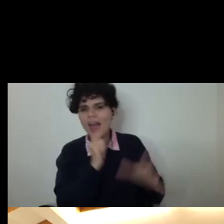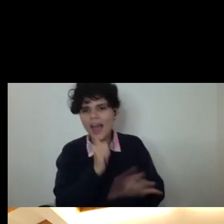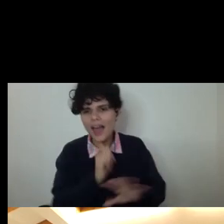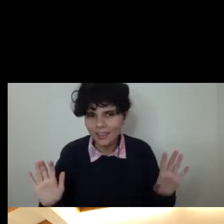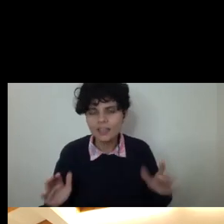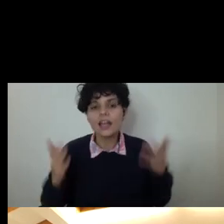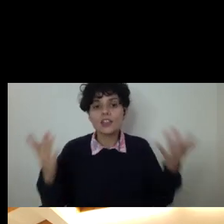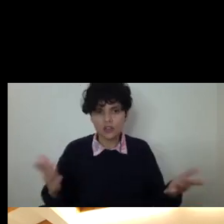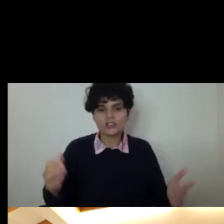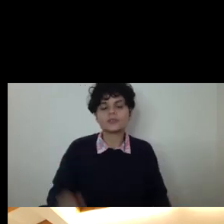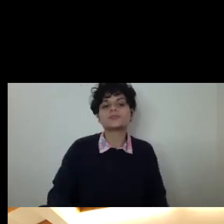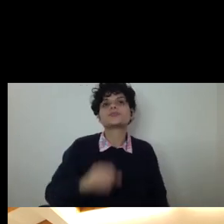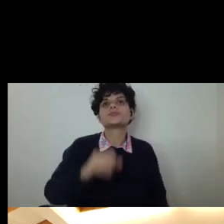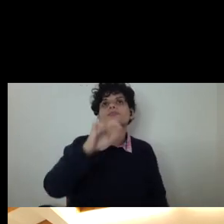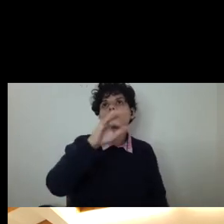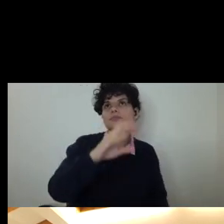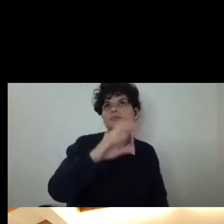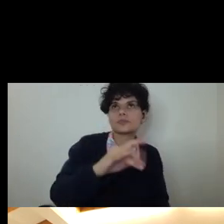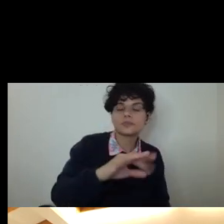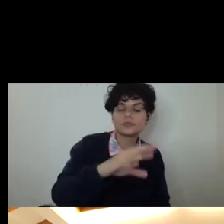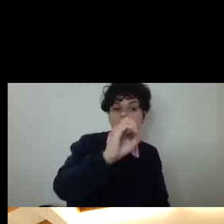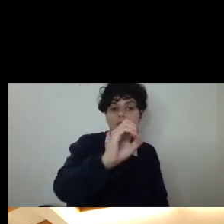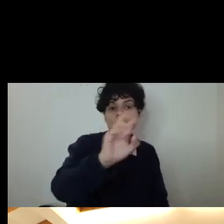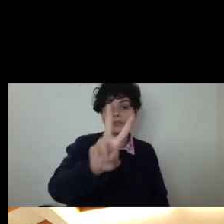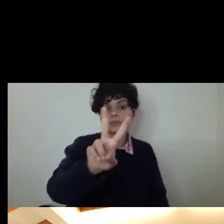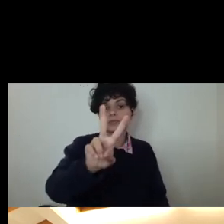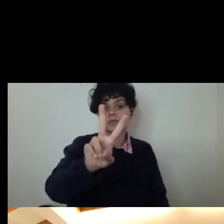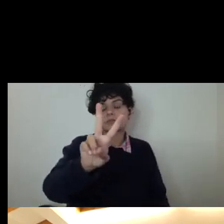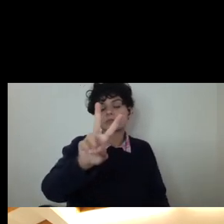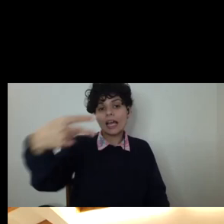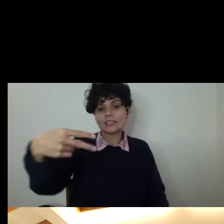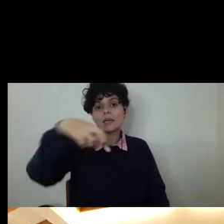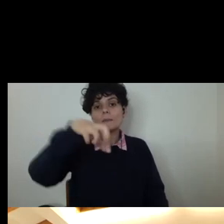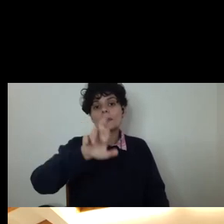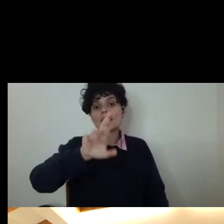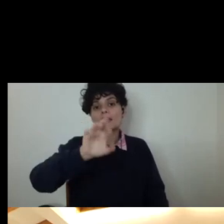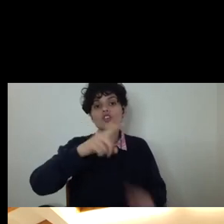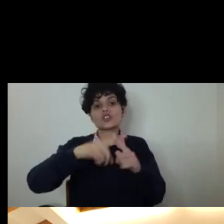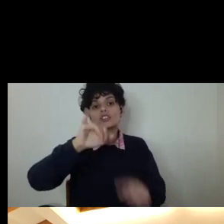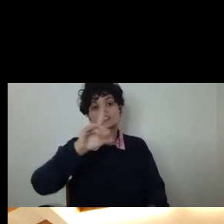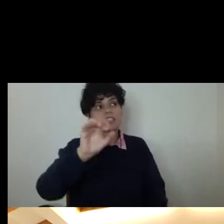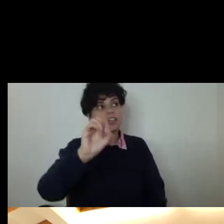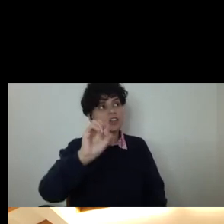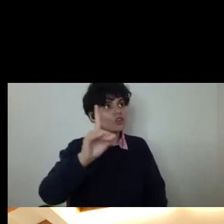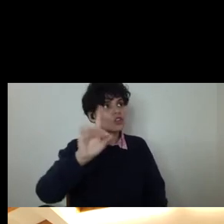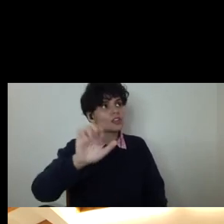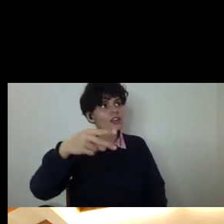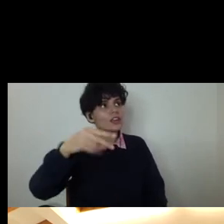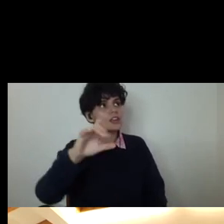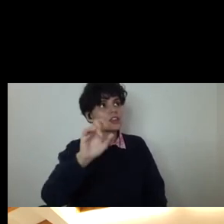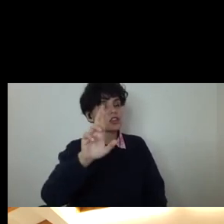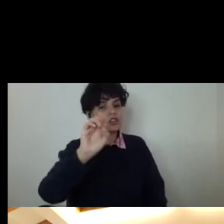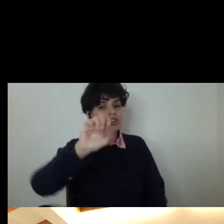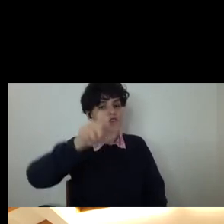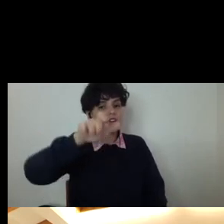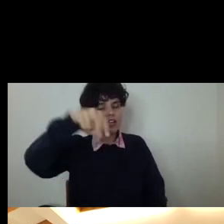de hidrógeno está estimulando la liberación de calcio mediada por los receptores de ranolina. Y lo mismo pasa en el